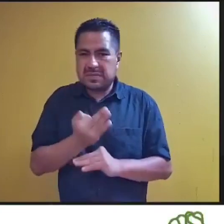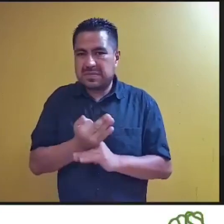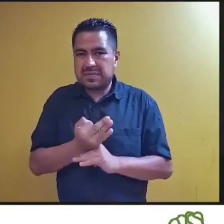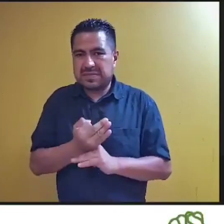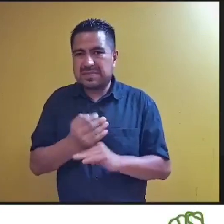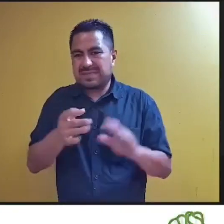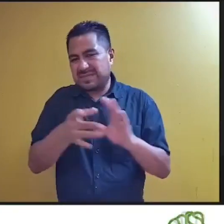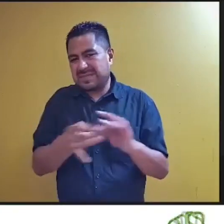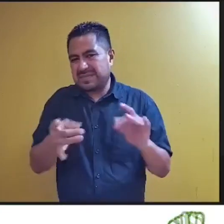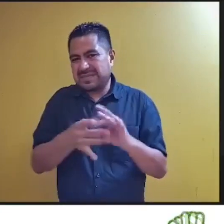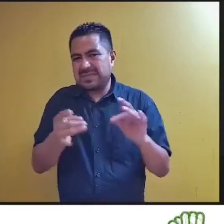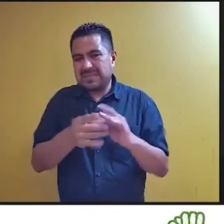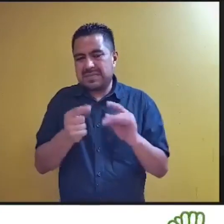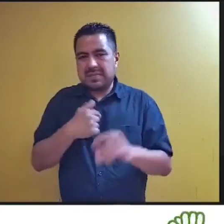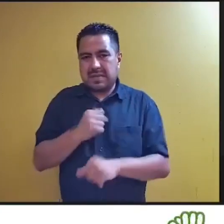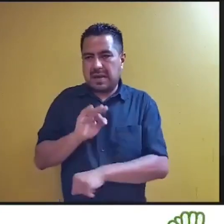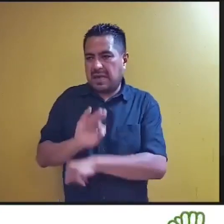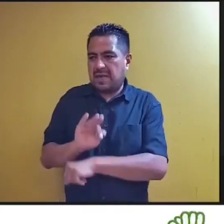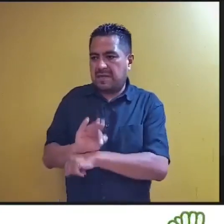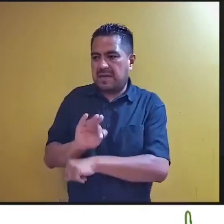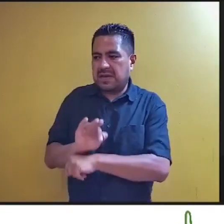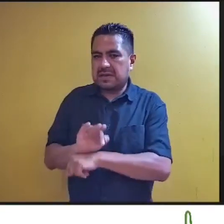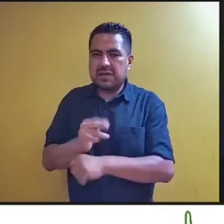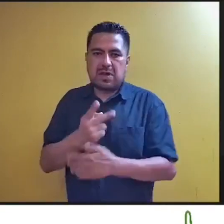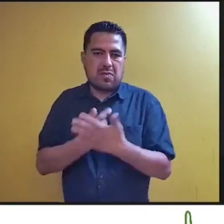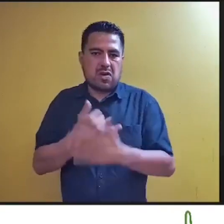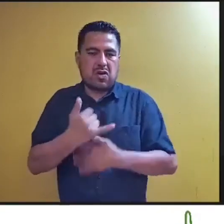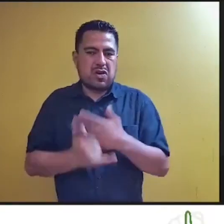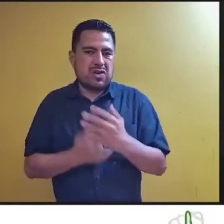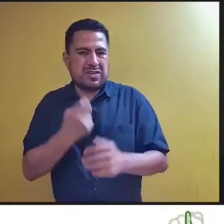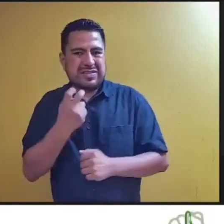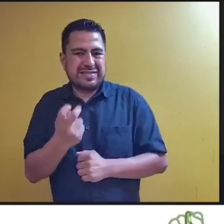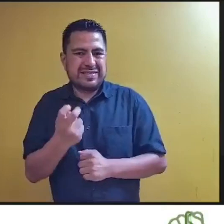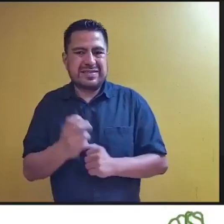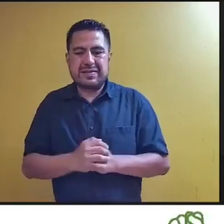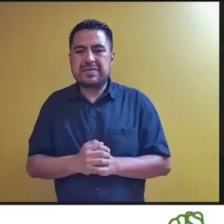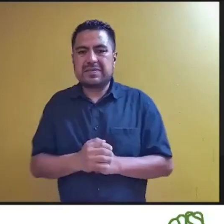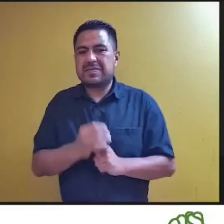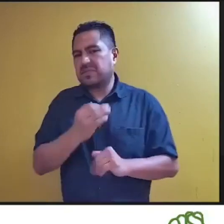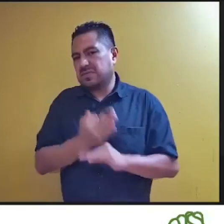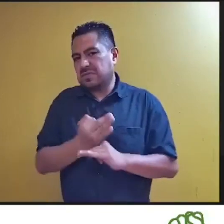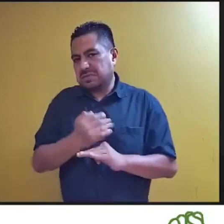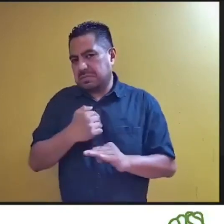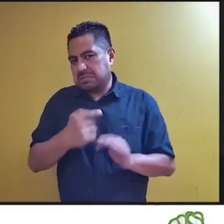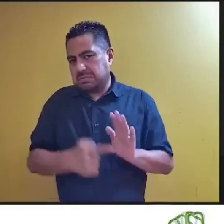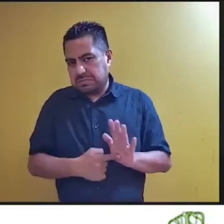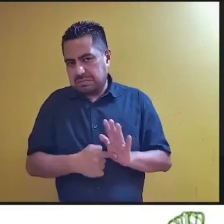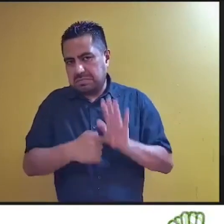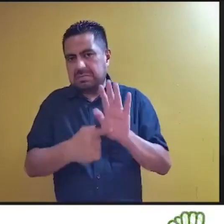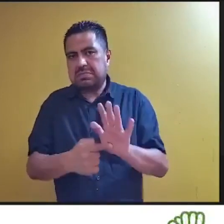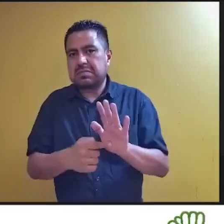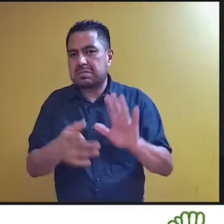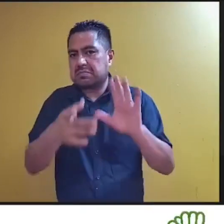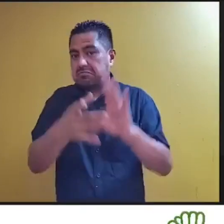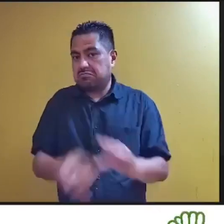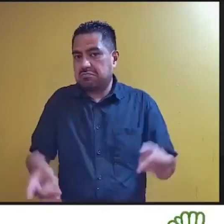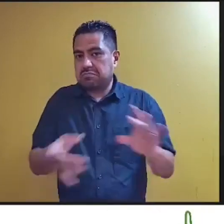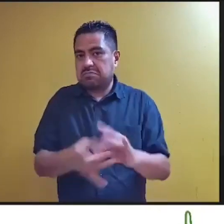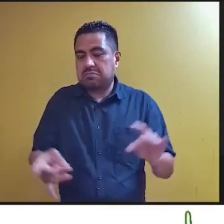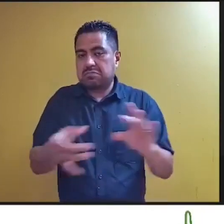a manera de defensa de este proyecto, que les estamos presentando,